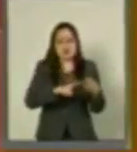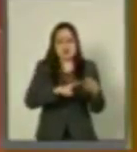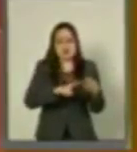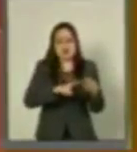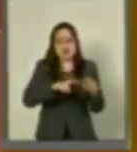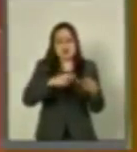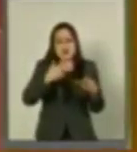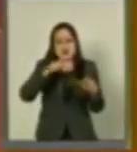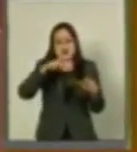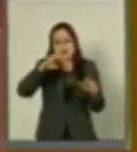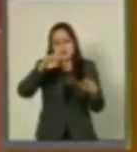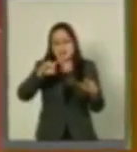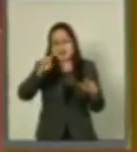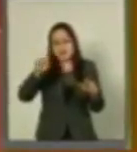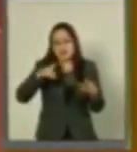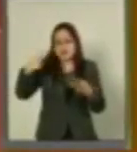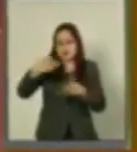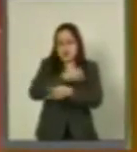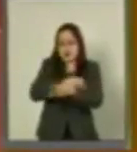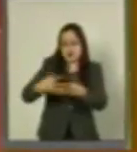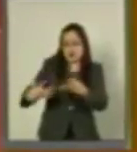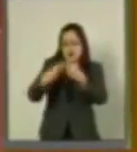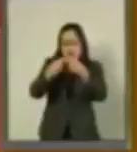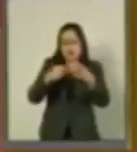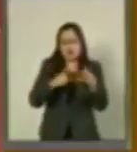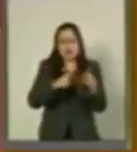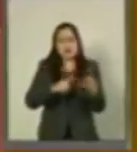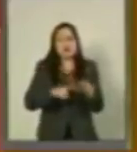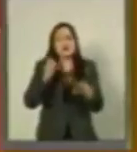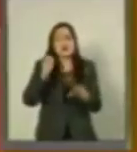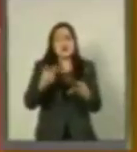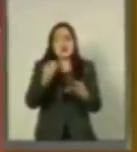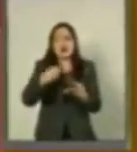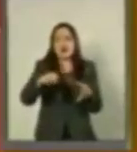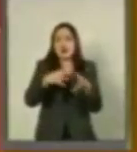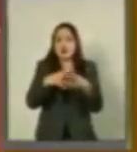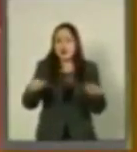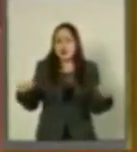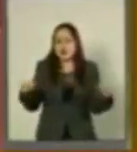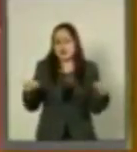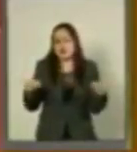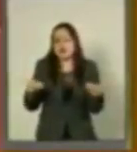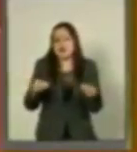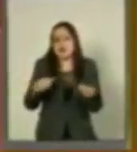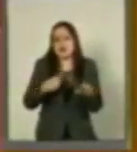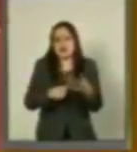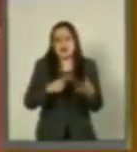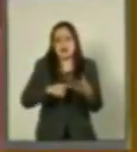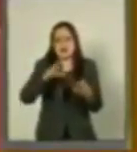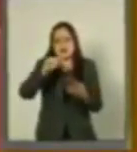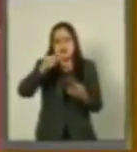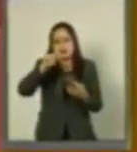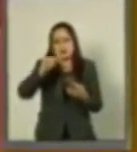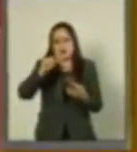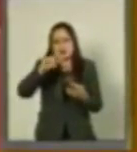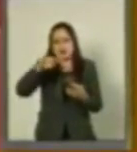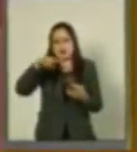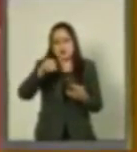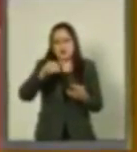Ranferi Hernández Acevedo y su familia, la desaparición de Catalino Duarte